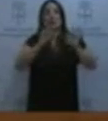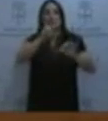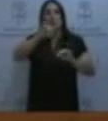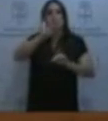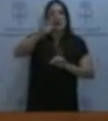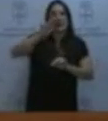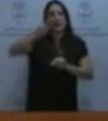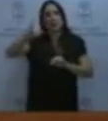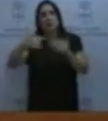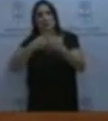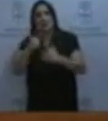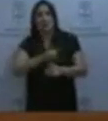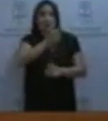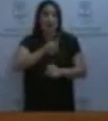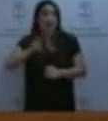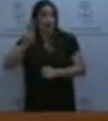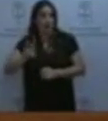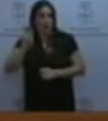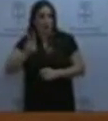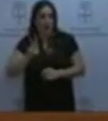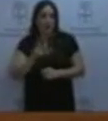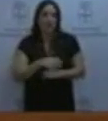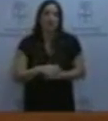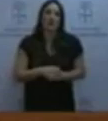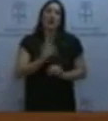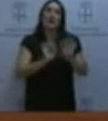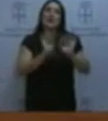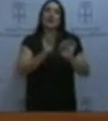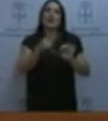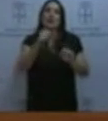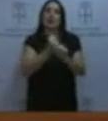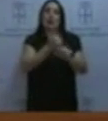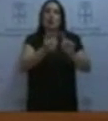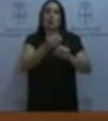y 2016, primaria y secundaria, respectivamente, y las tasas de ocupación.